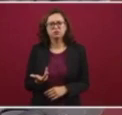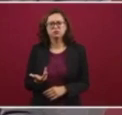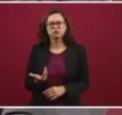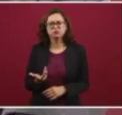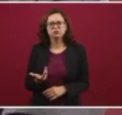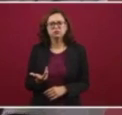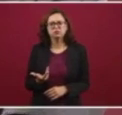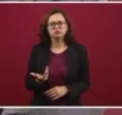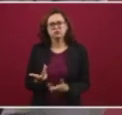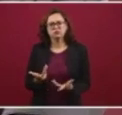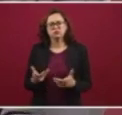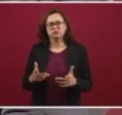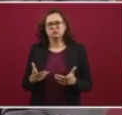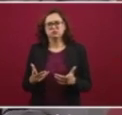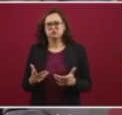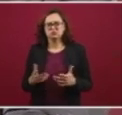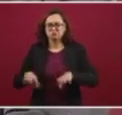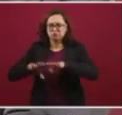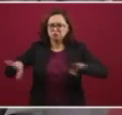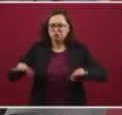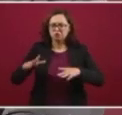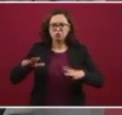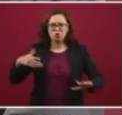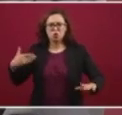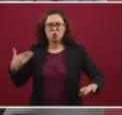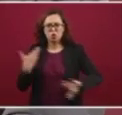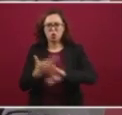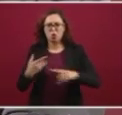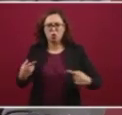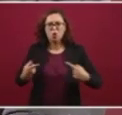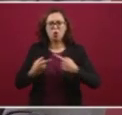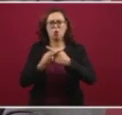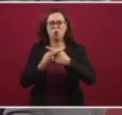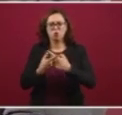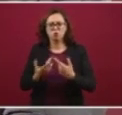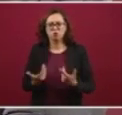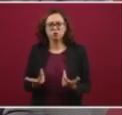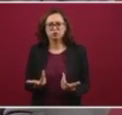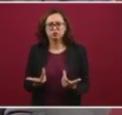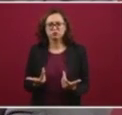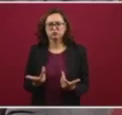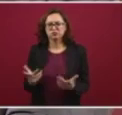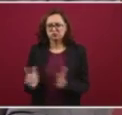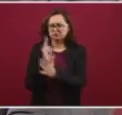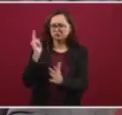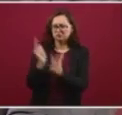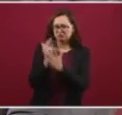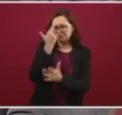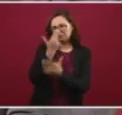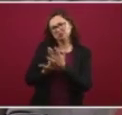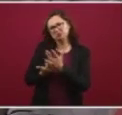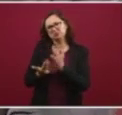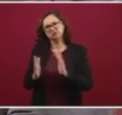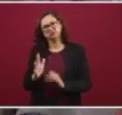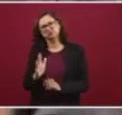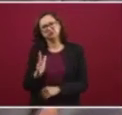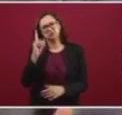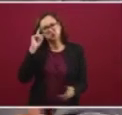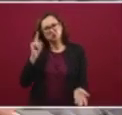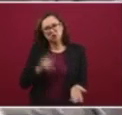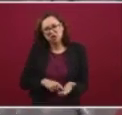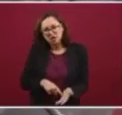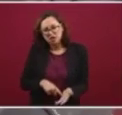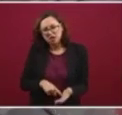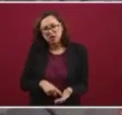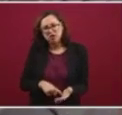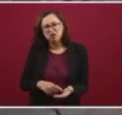o antidemocrático, para no decir ilegal, porque